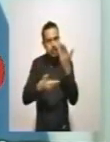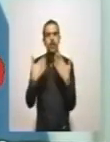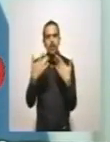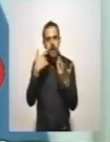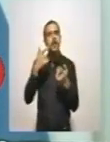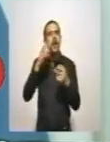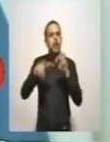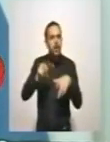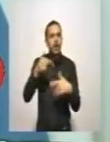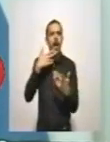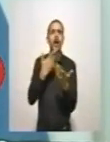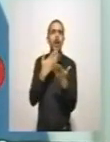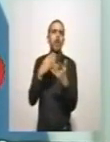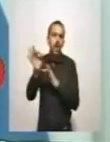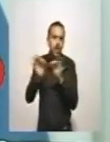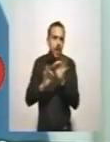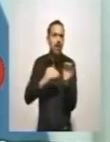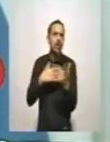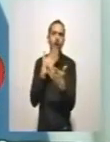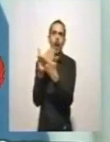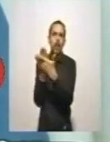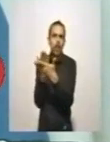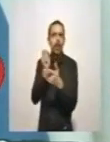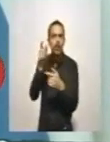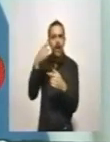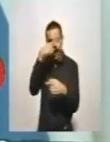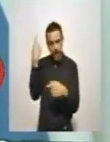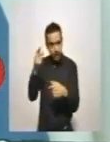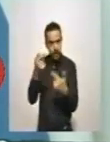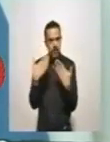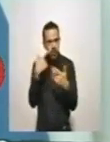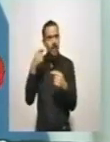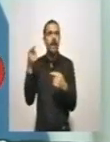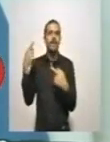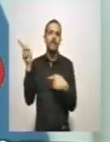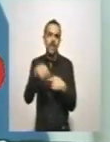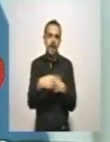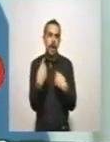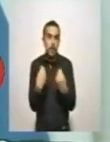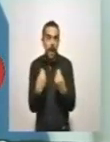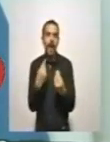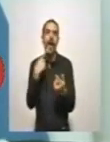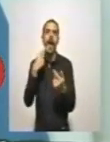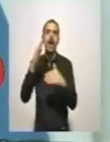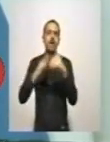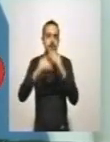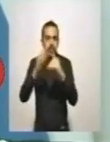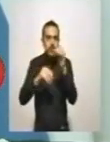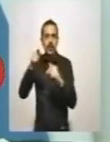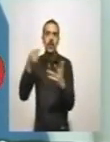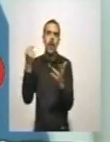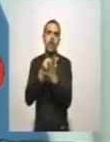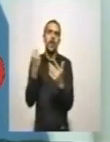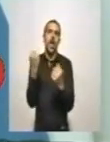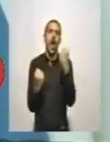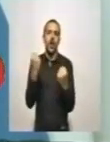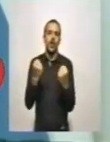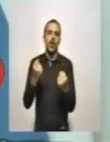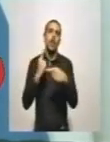que hagan impacto en la reactivación económica, que es uno de los ejes fundamentales para estos próximos